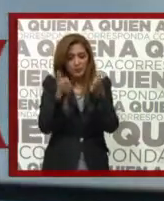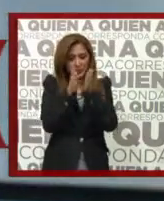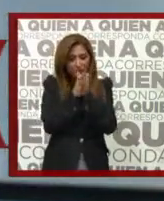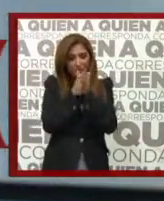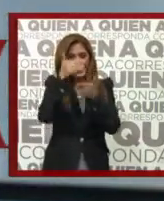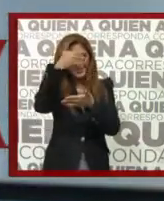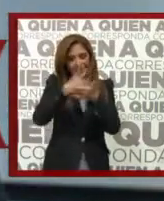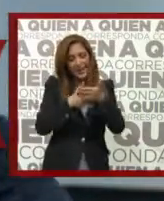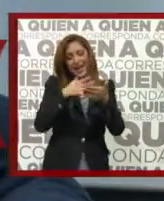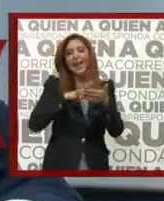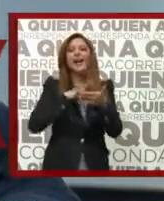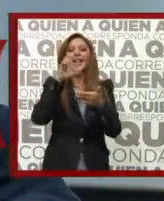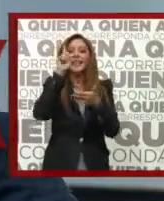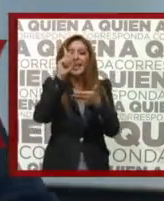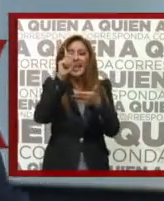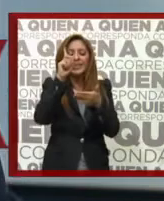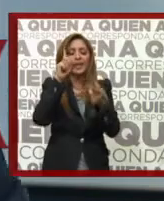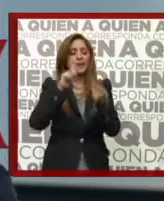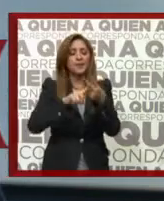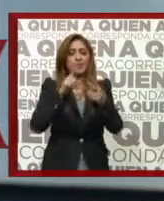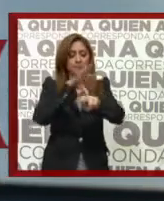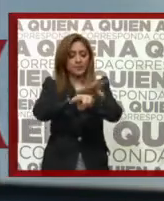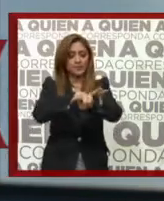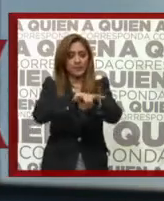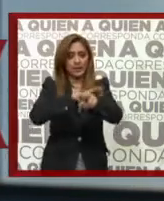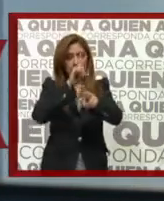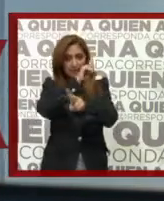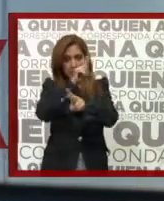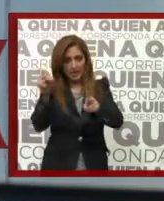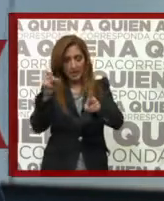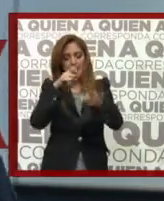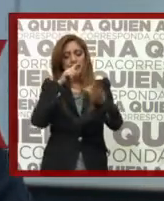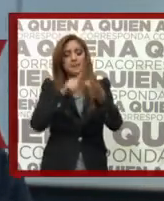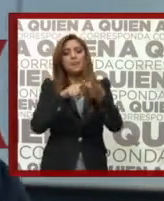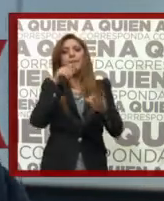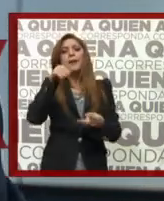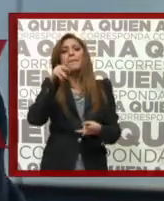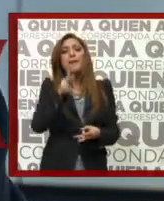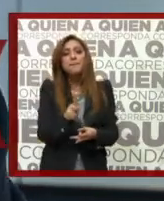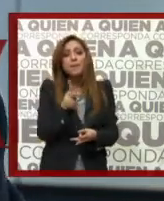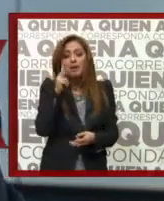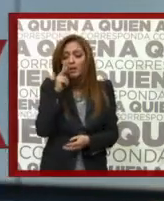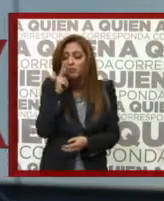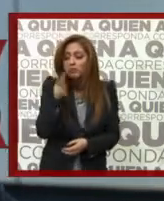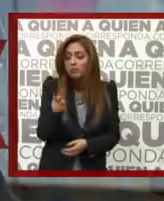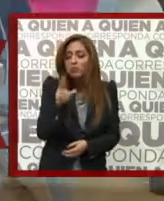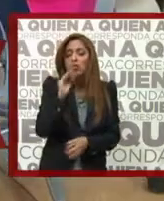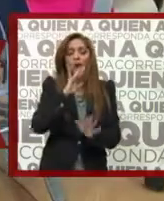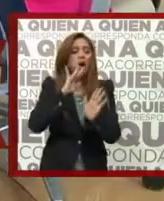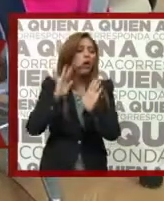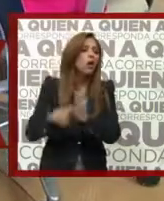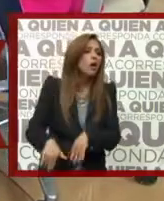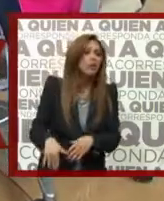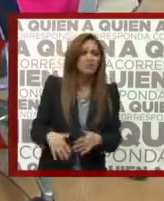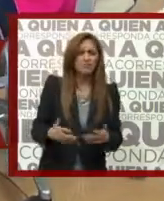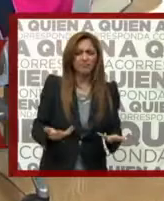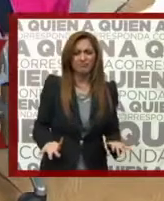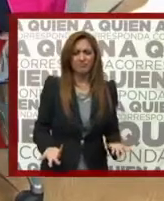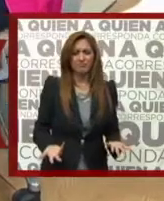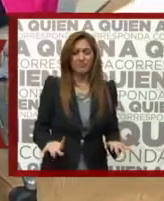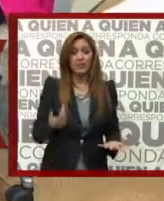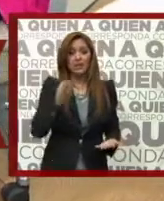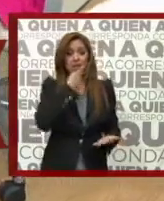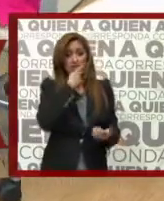pesos, tu reloj cuesta 100 pesos, el Ministerio Público no te hace caso. Entonces, ¿qué tiende a decir la gente? Traía